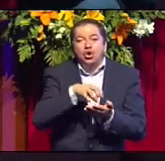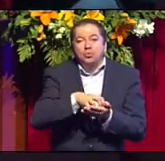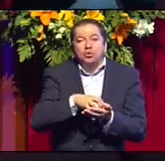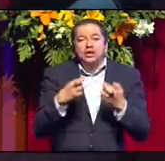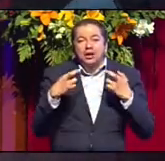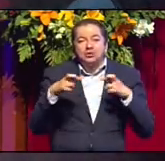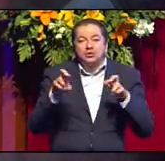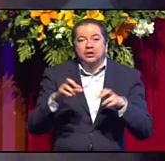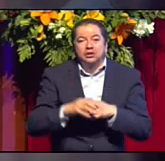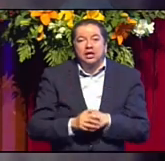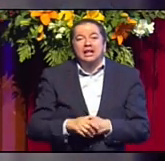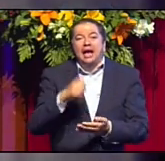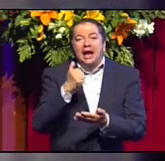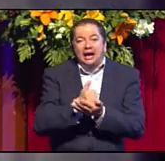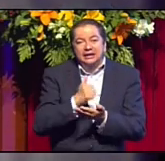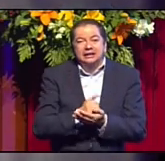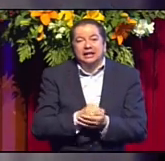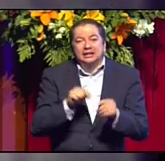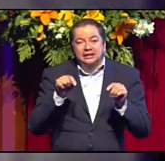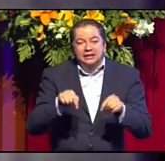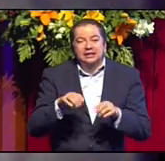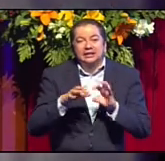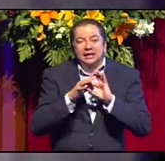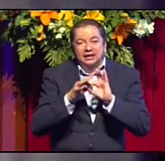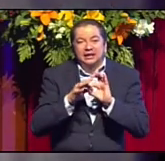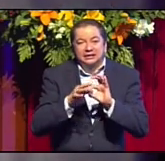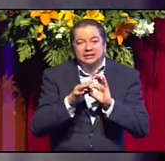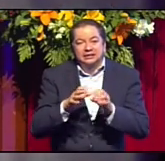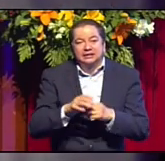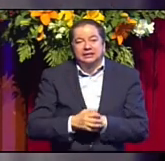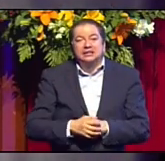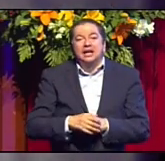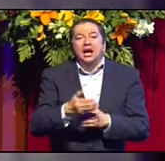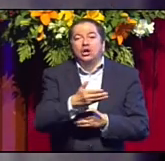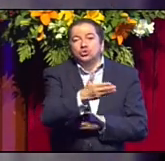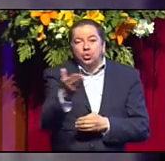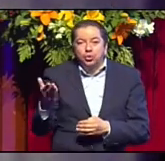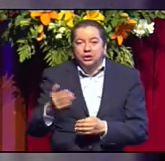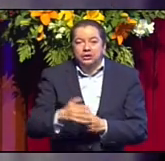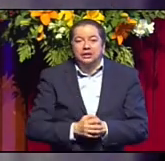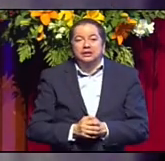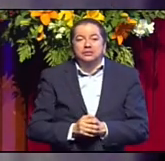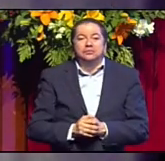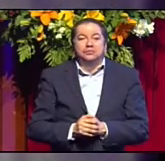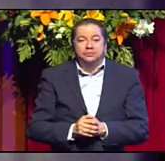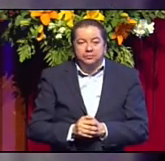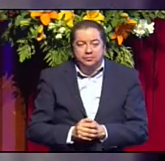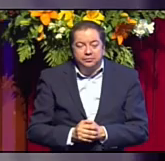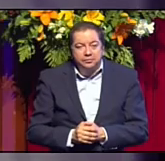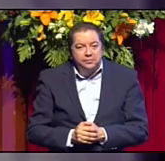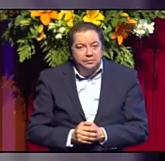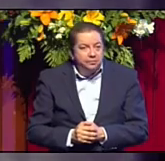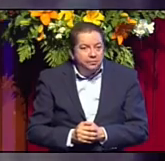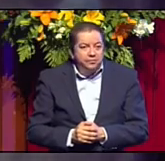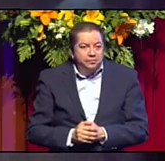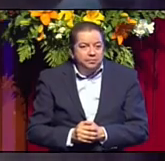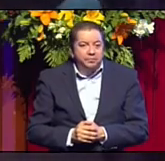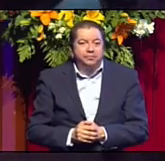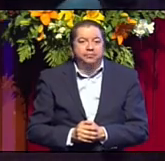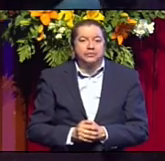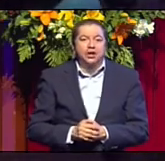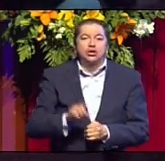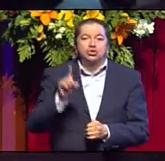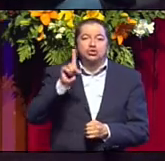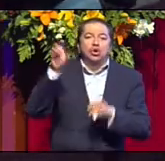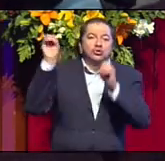oportunidad de ser el alcalde de esta comuna. Gracias a todos ustedes por lo que me entregan día a día y porque le entregan a sus dejantes. Que Dios los